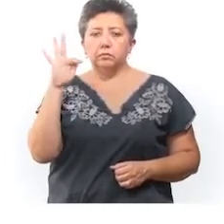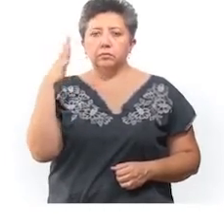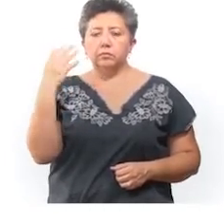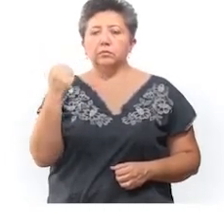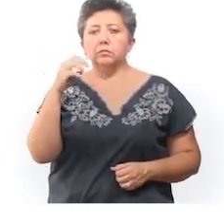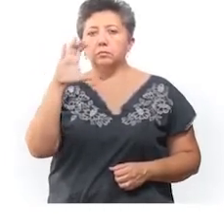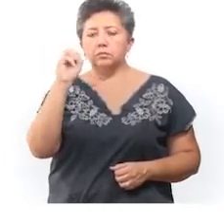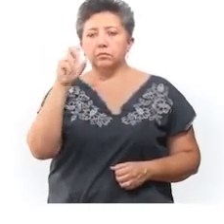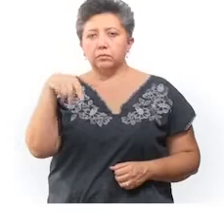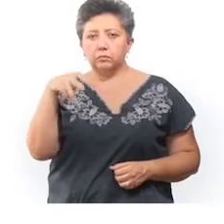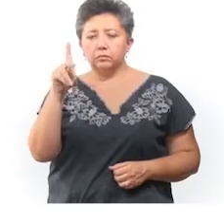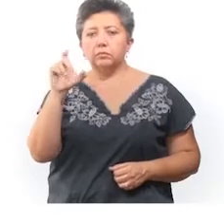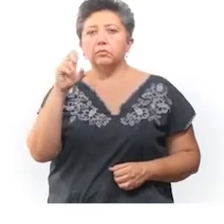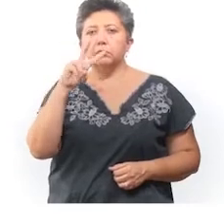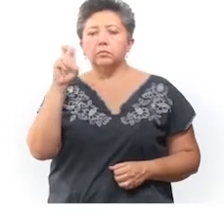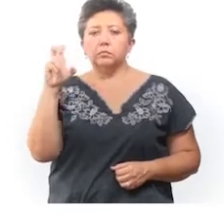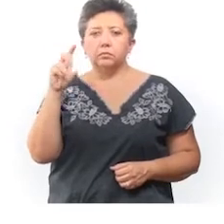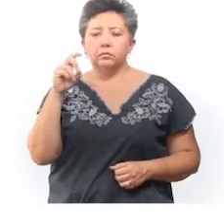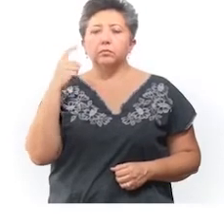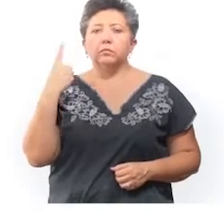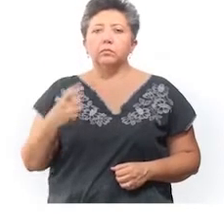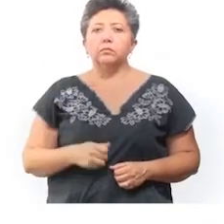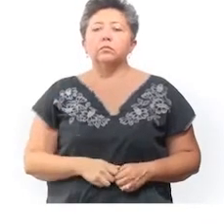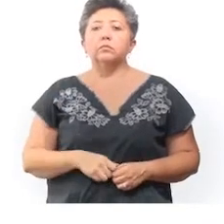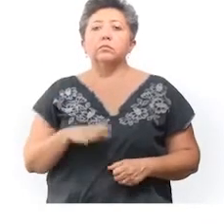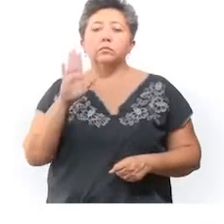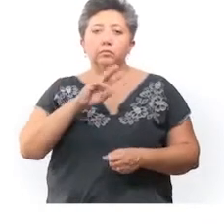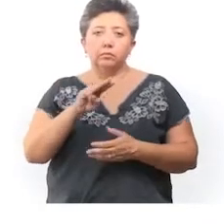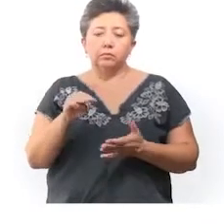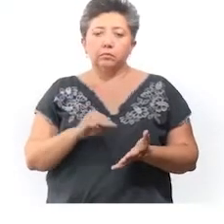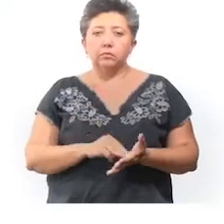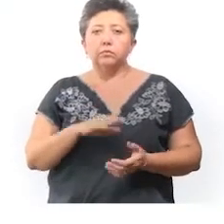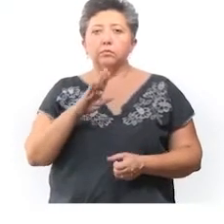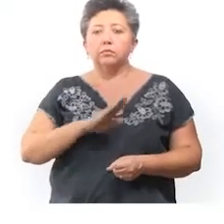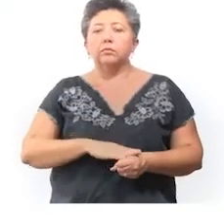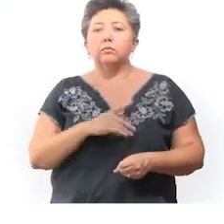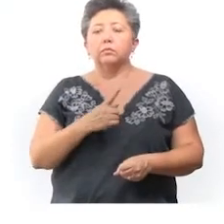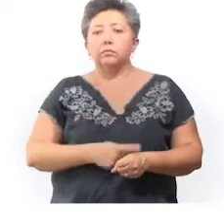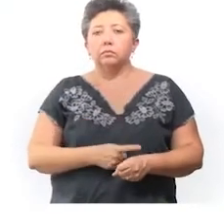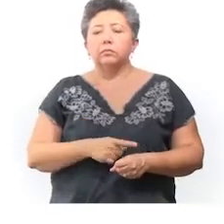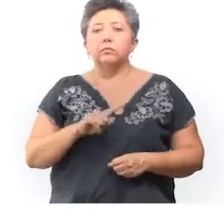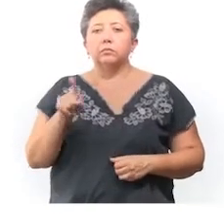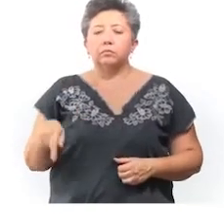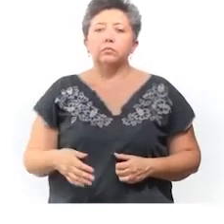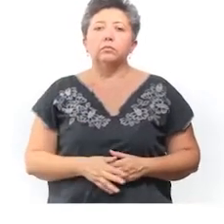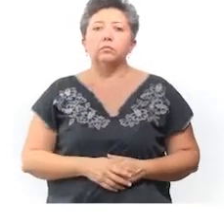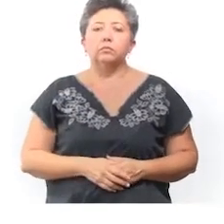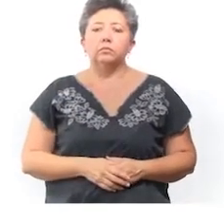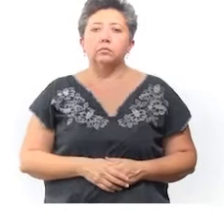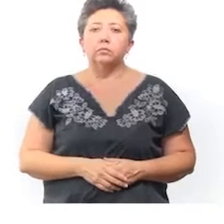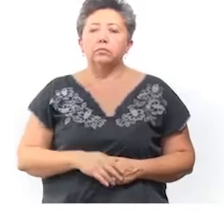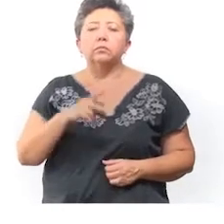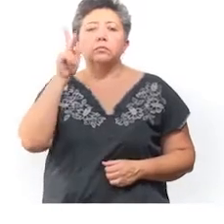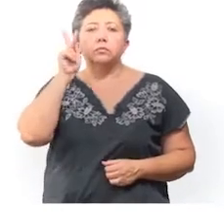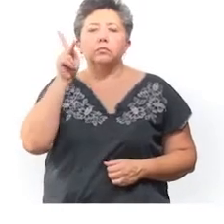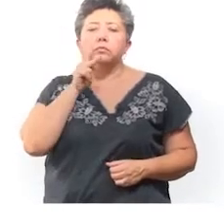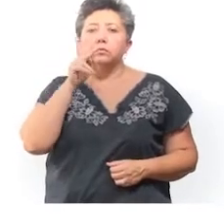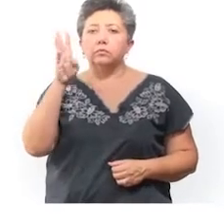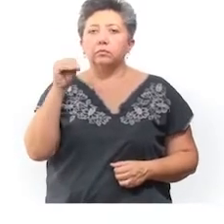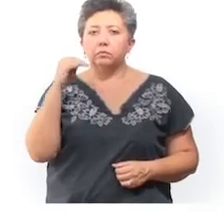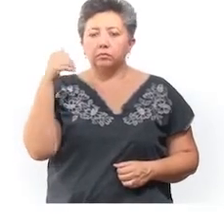y Concal, 231. Las colonias de Mérida con mayor número de personas contagiadas son Juan Pablo